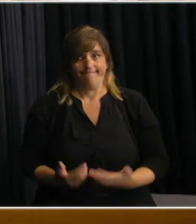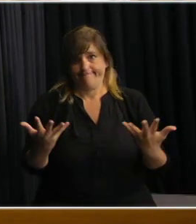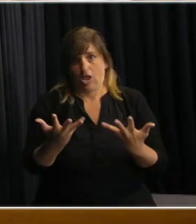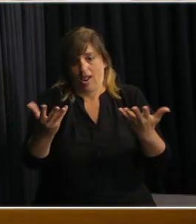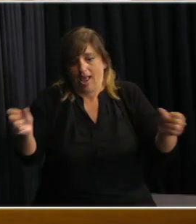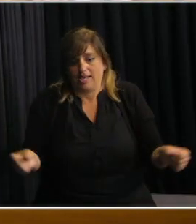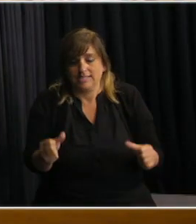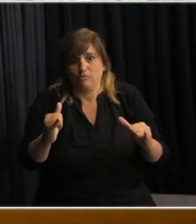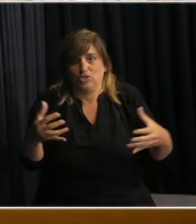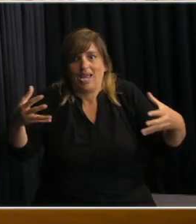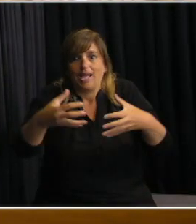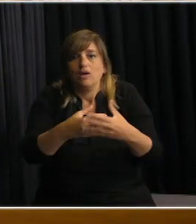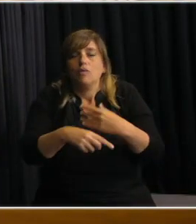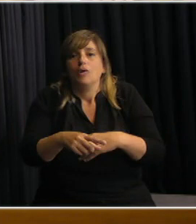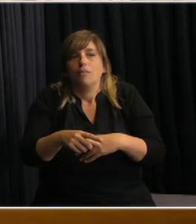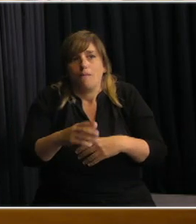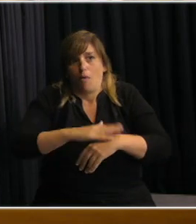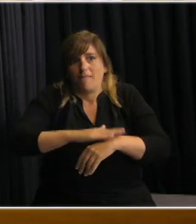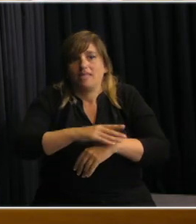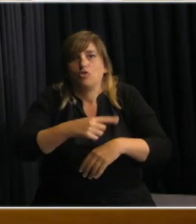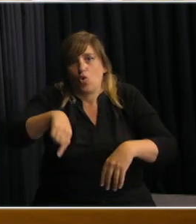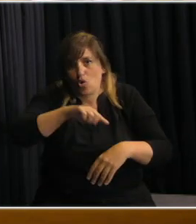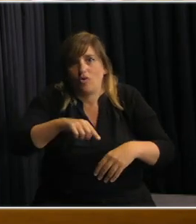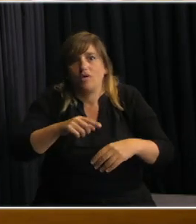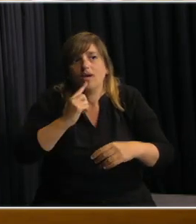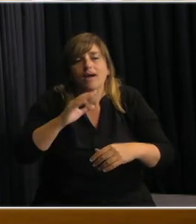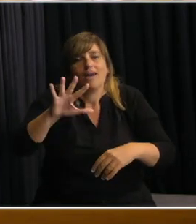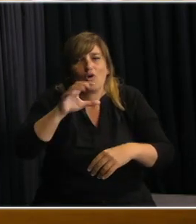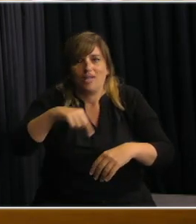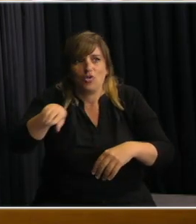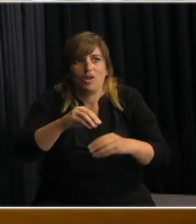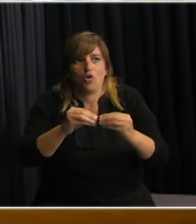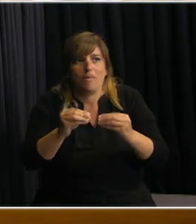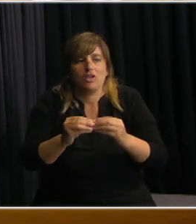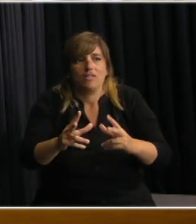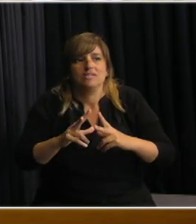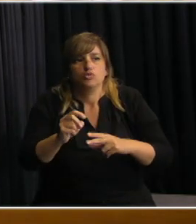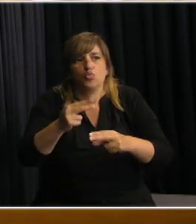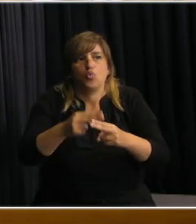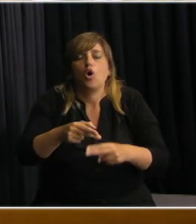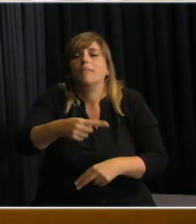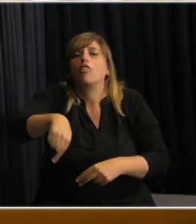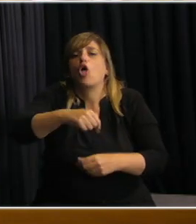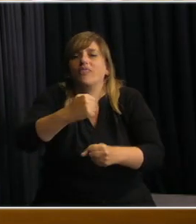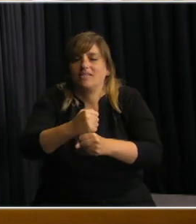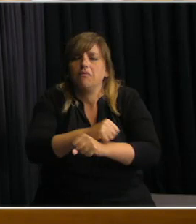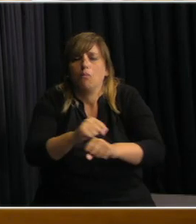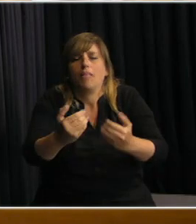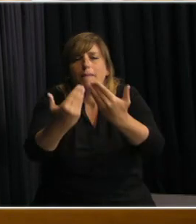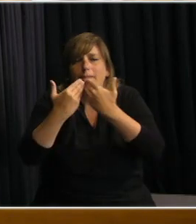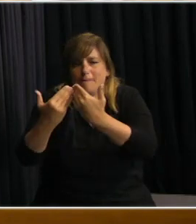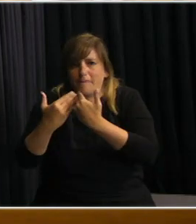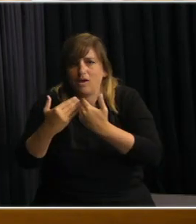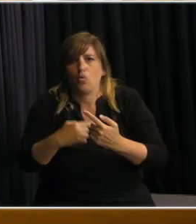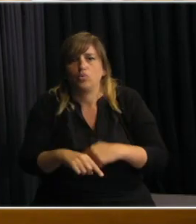Habilitamos entonces el espacio de consultas recordándoles a nuestros colegas identificarse con nombre y medio al cual